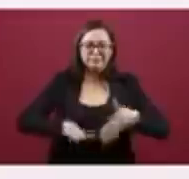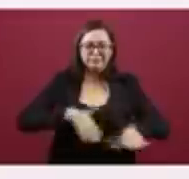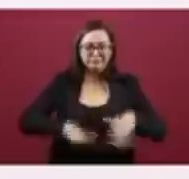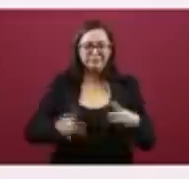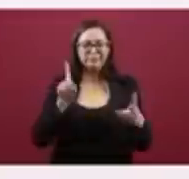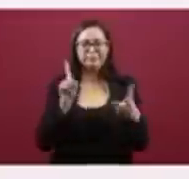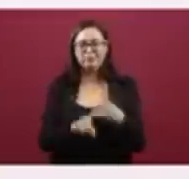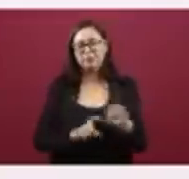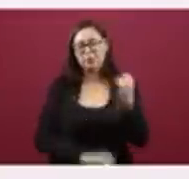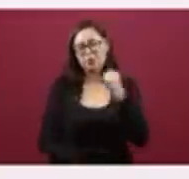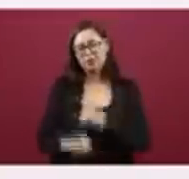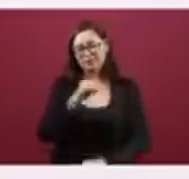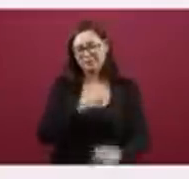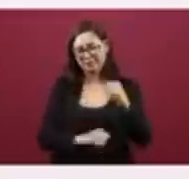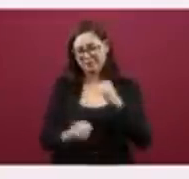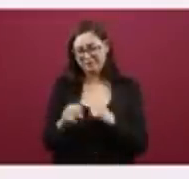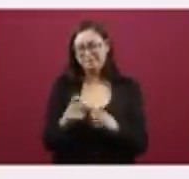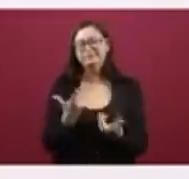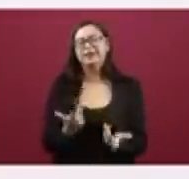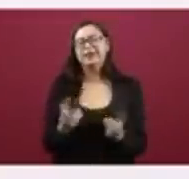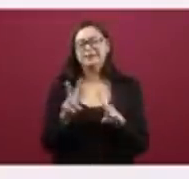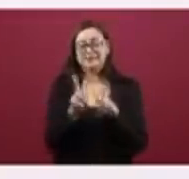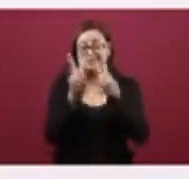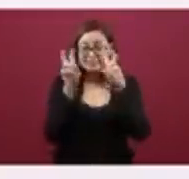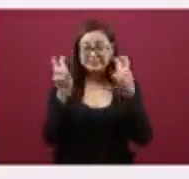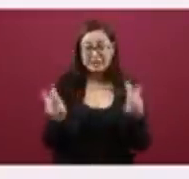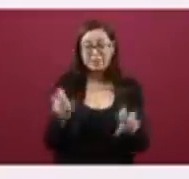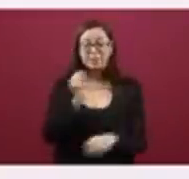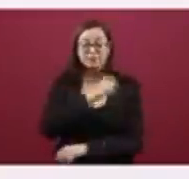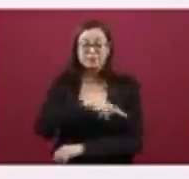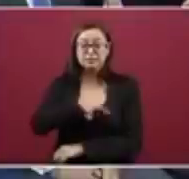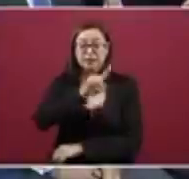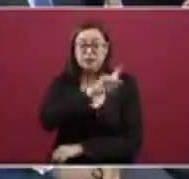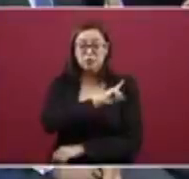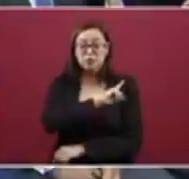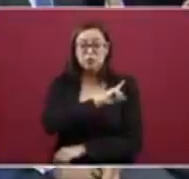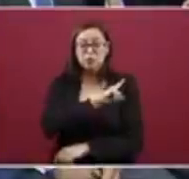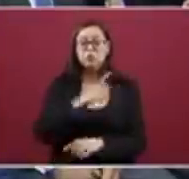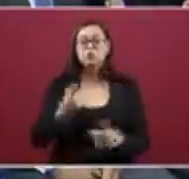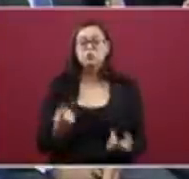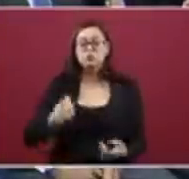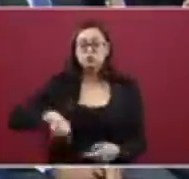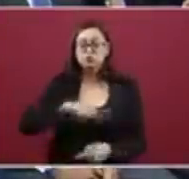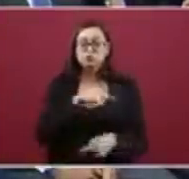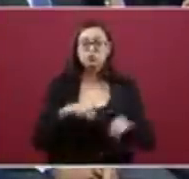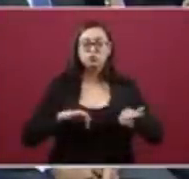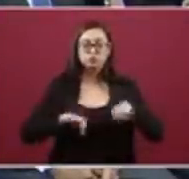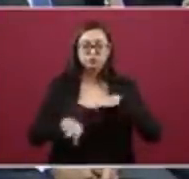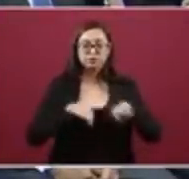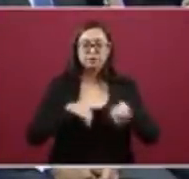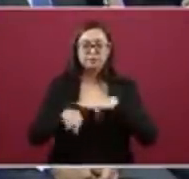boxeo en materia de salud estamos trabajando